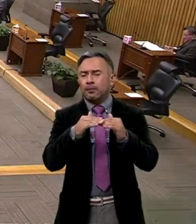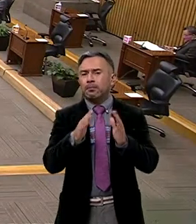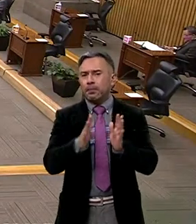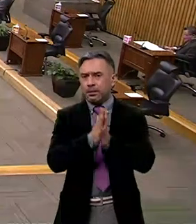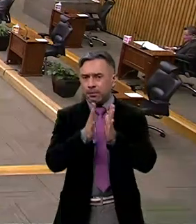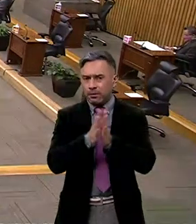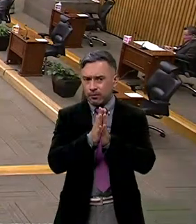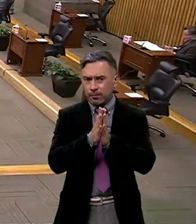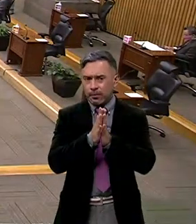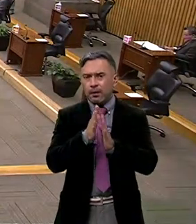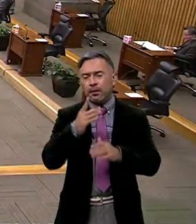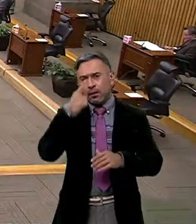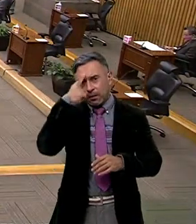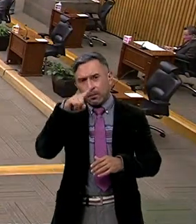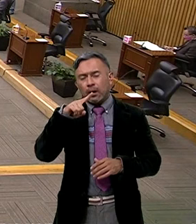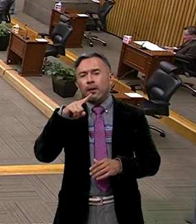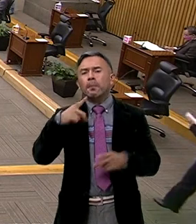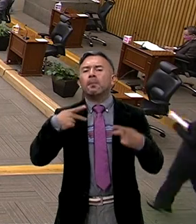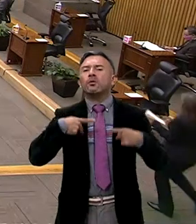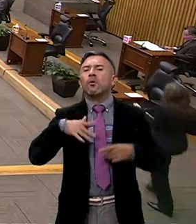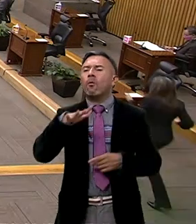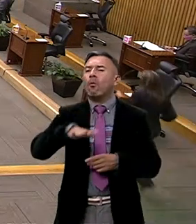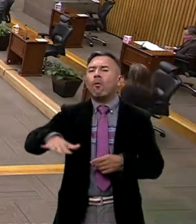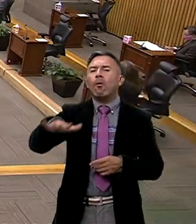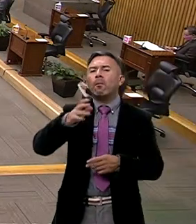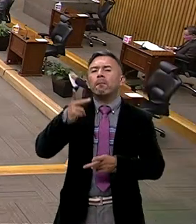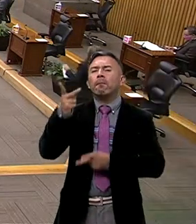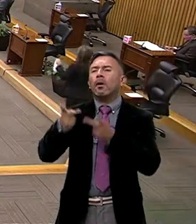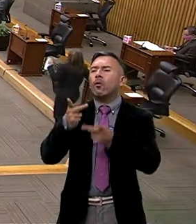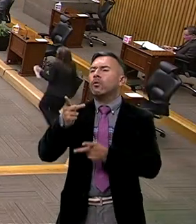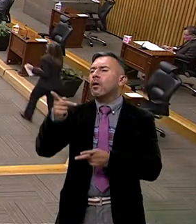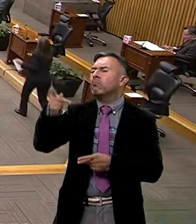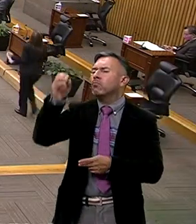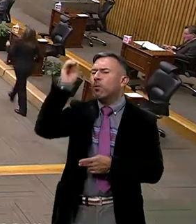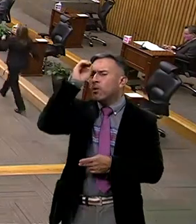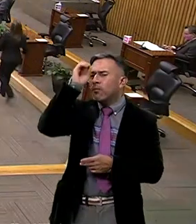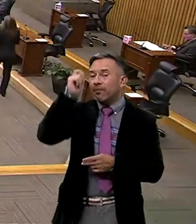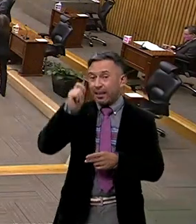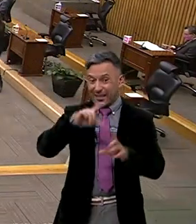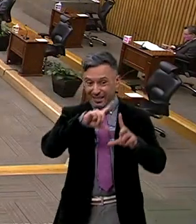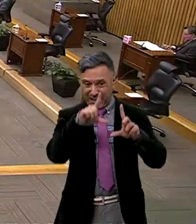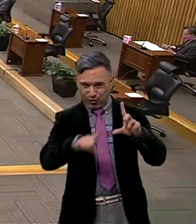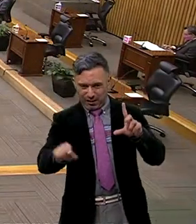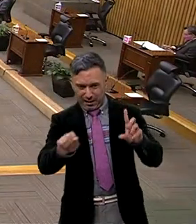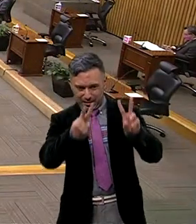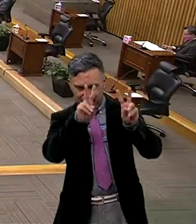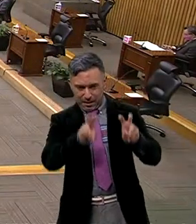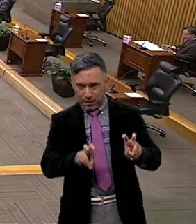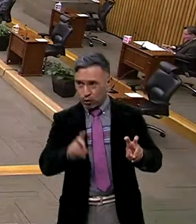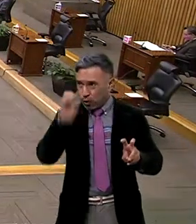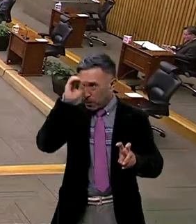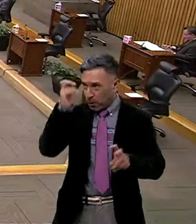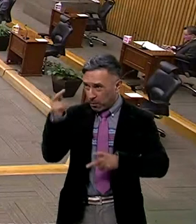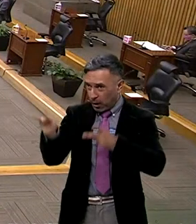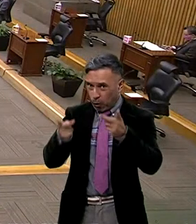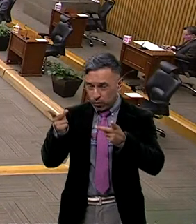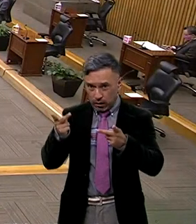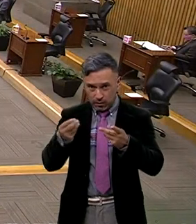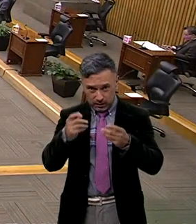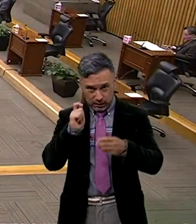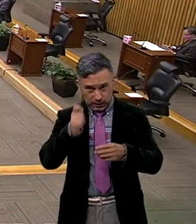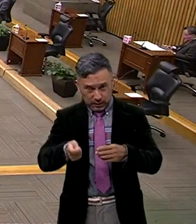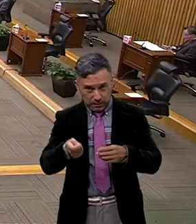cambia de opinión a la ciudadanía sobre problemas que son de su interés nacional es un gasto y no una inversión